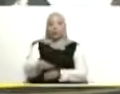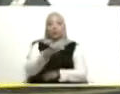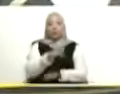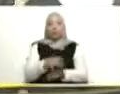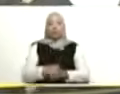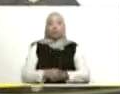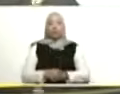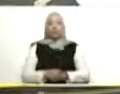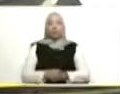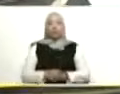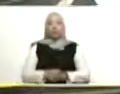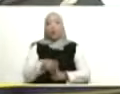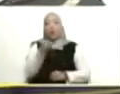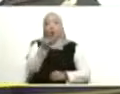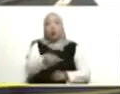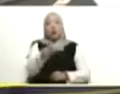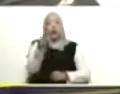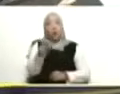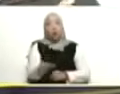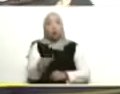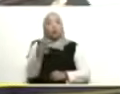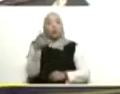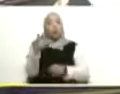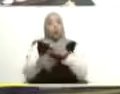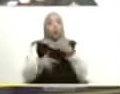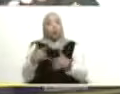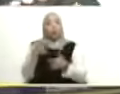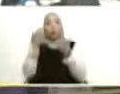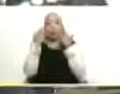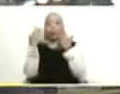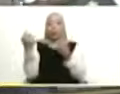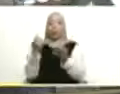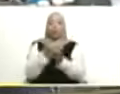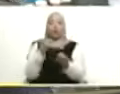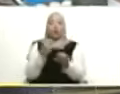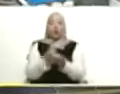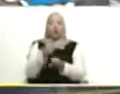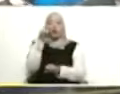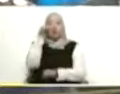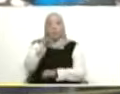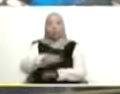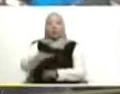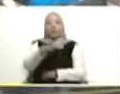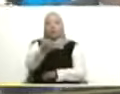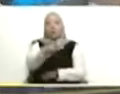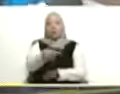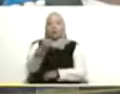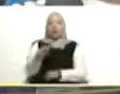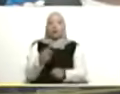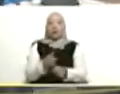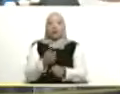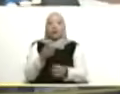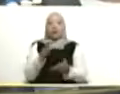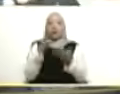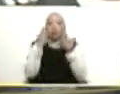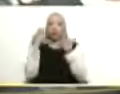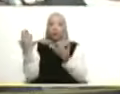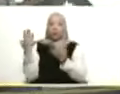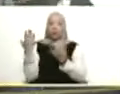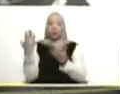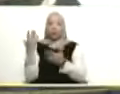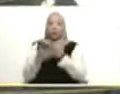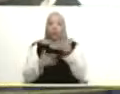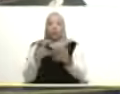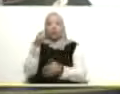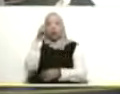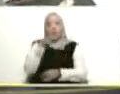solamente en su equipamiento, que es bastante y de alta tecnología y que nos colocó de las primeras en toda América Latina, sino también en su